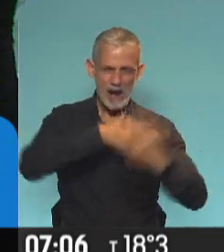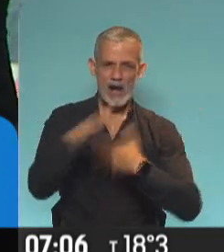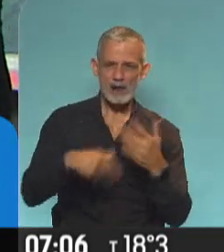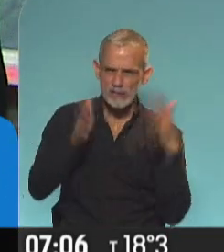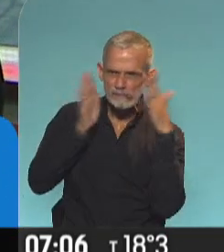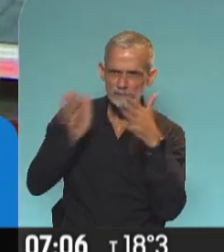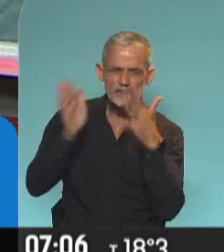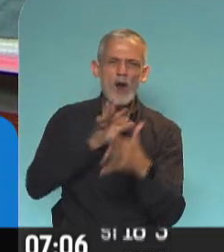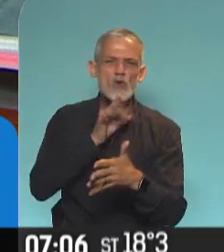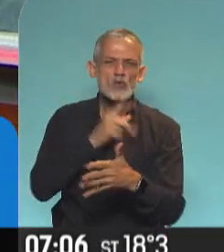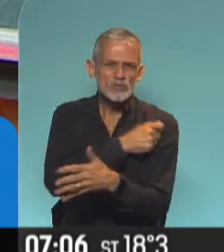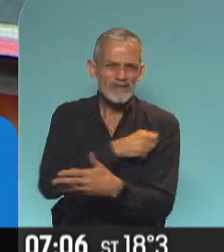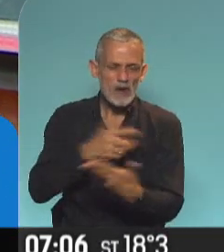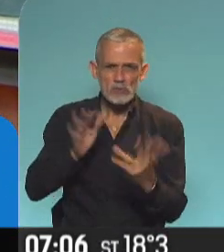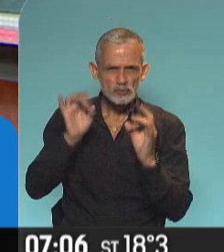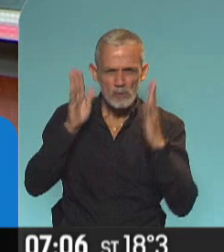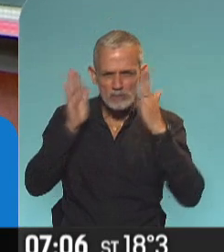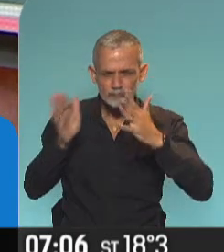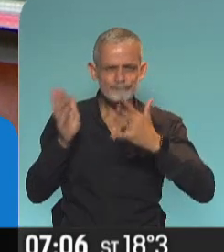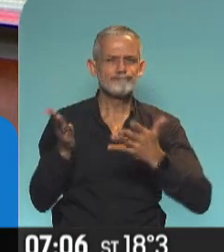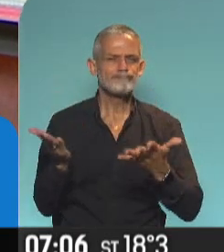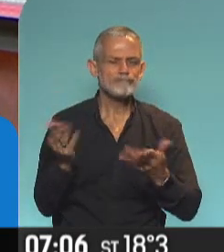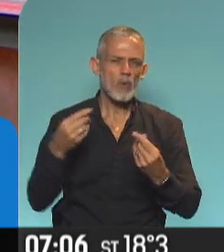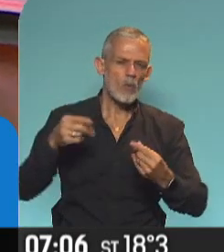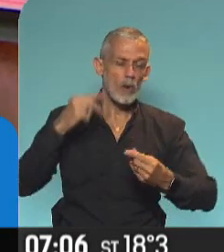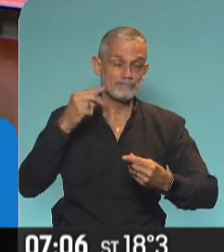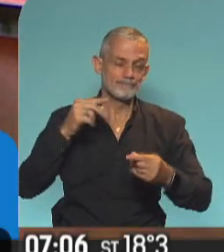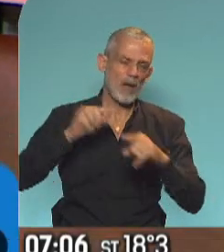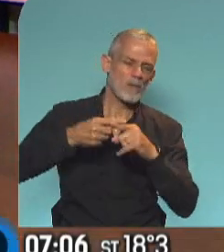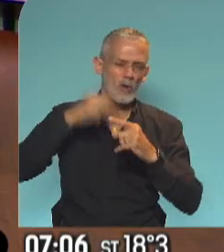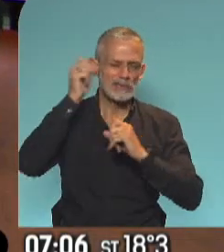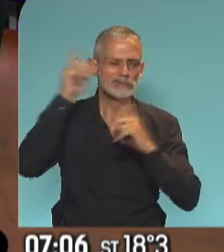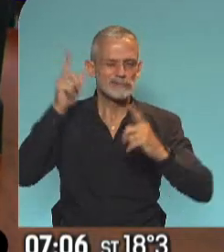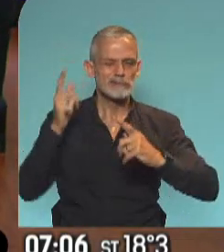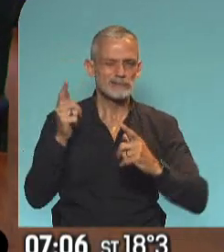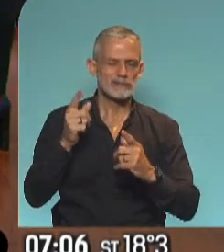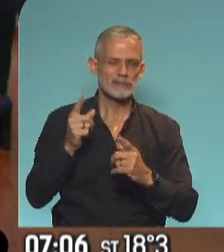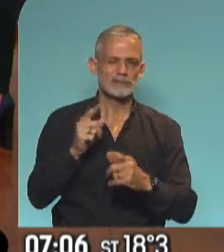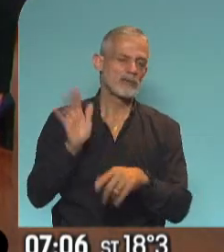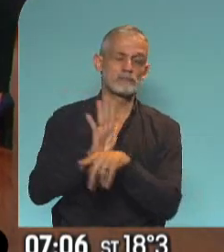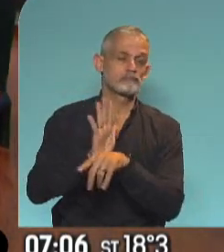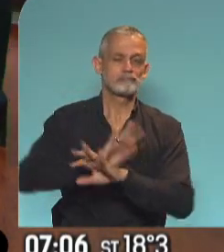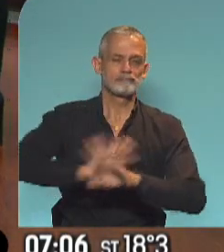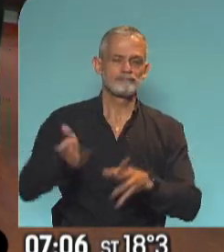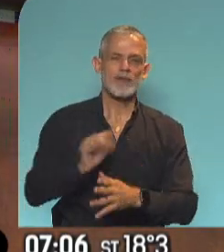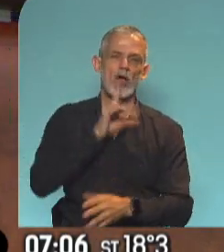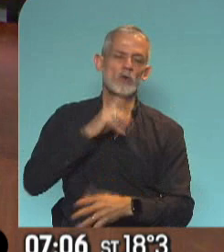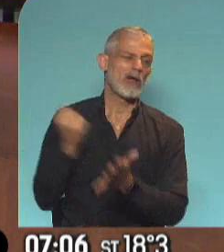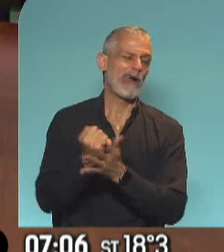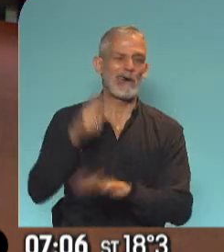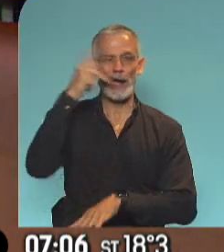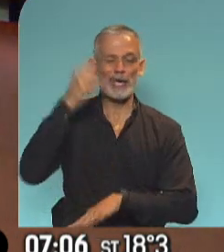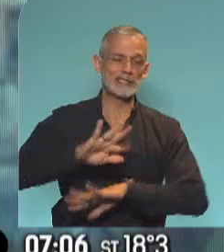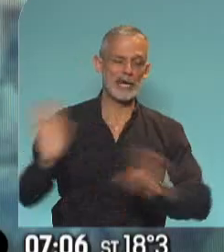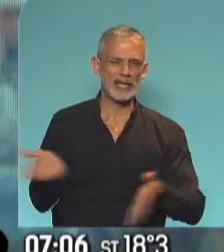vacuna rusa. Hay quienes dicen que tiene que ver con una cuestión ideológica o identifican la vacuna rusa con el